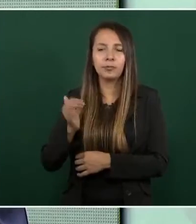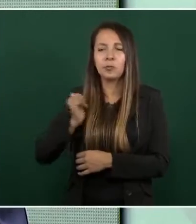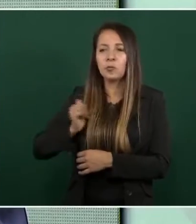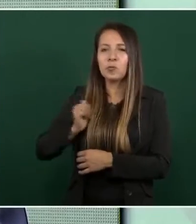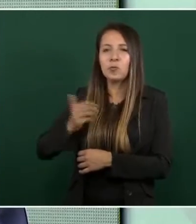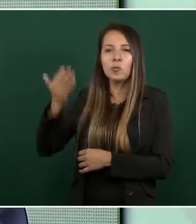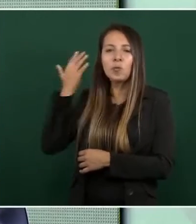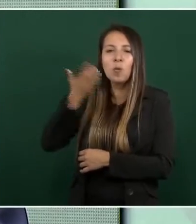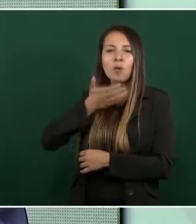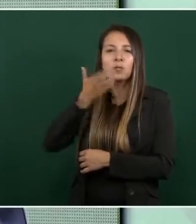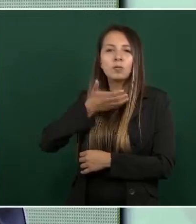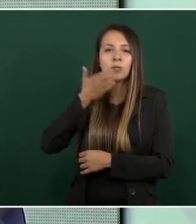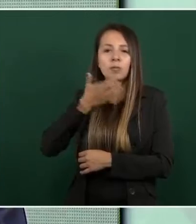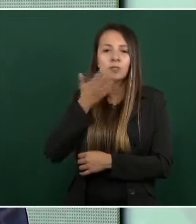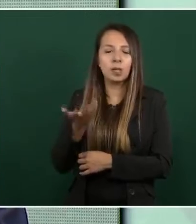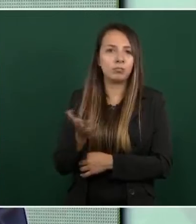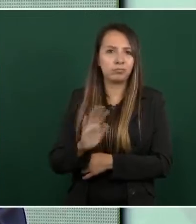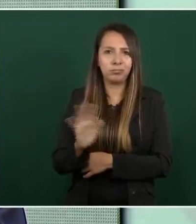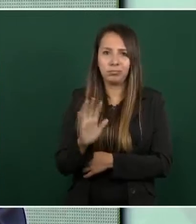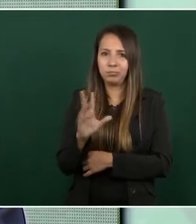régimen, ¿no?